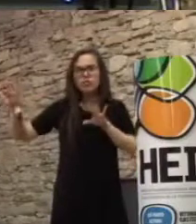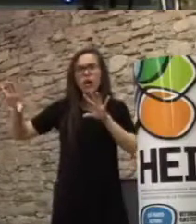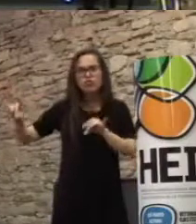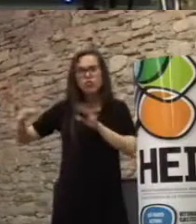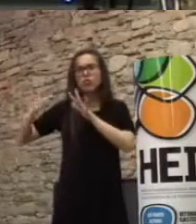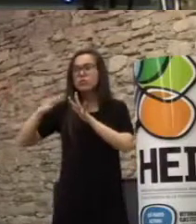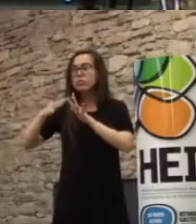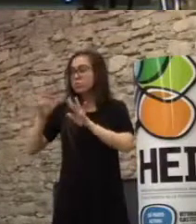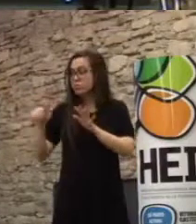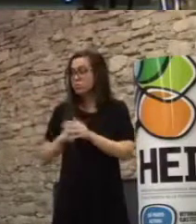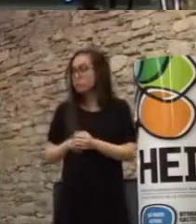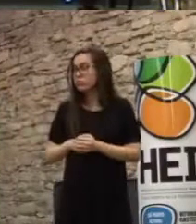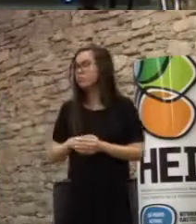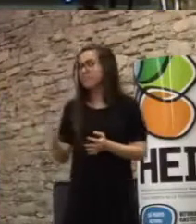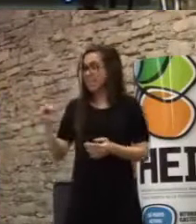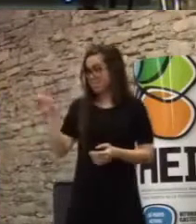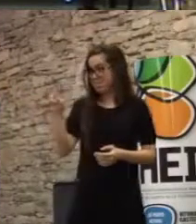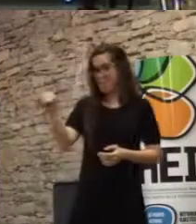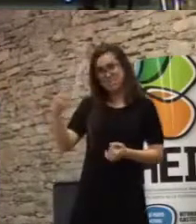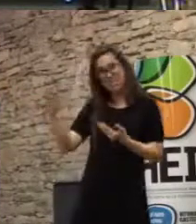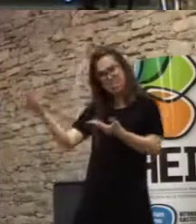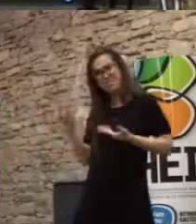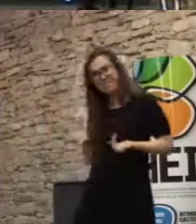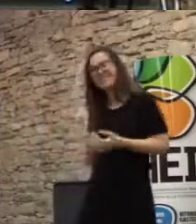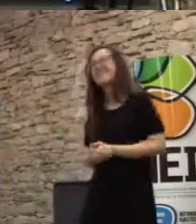importa ayudante